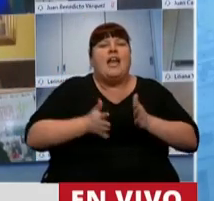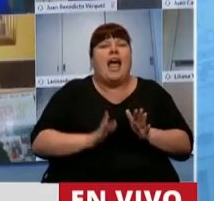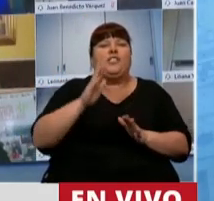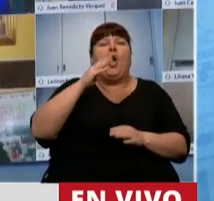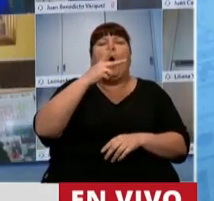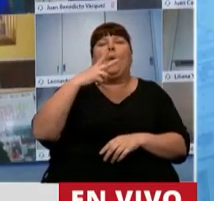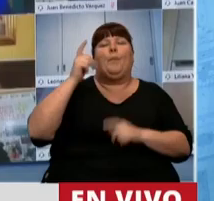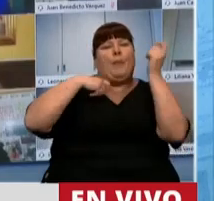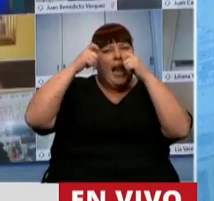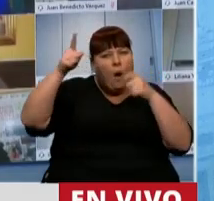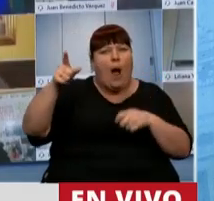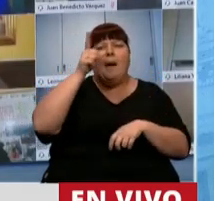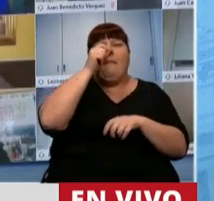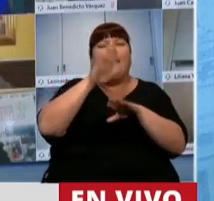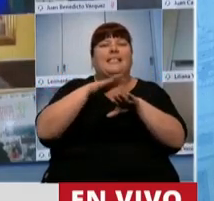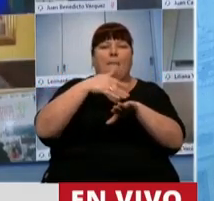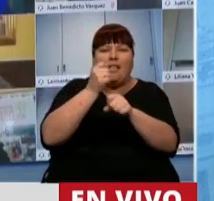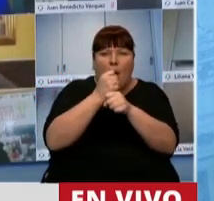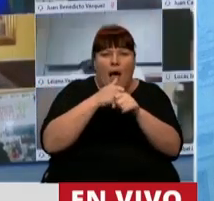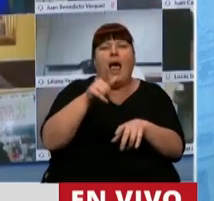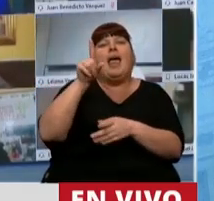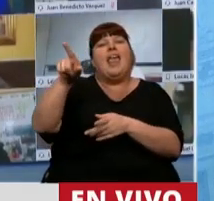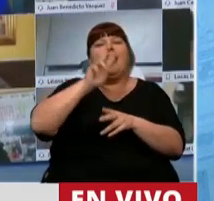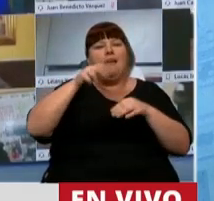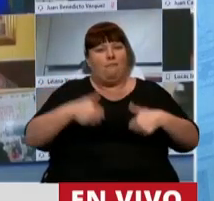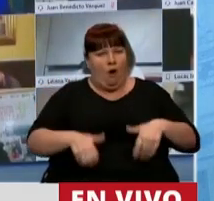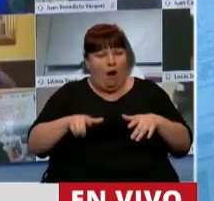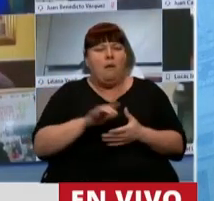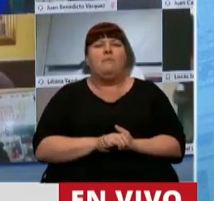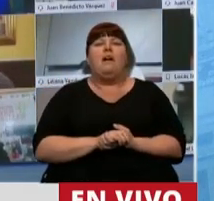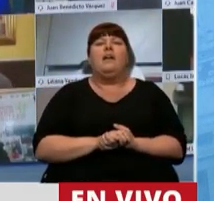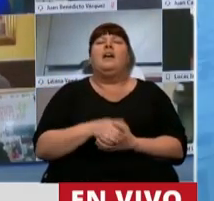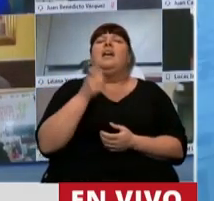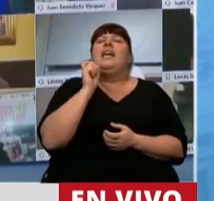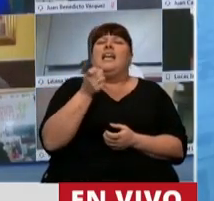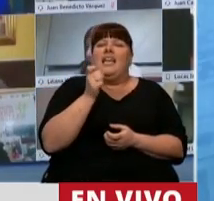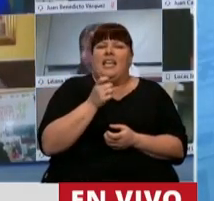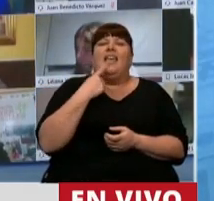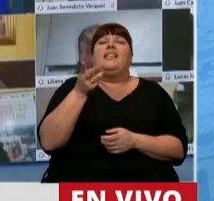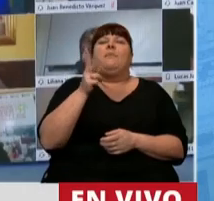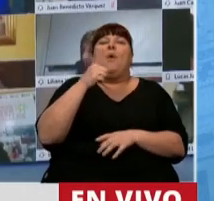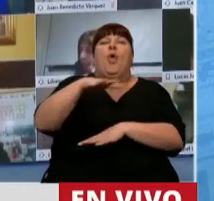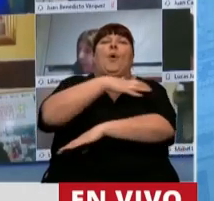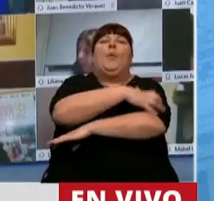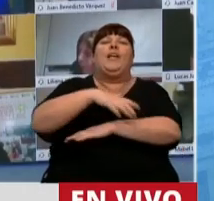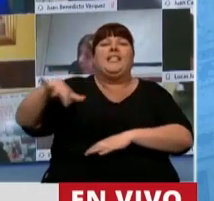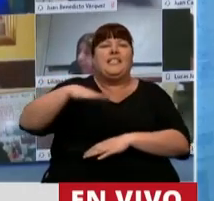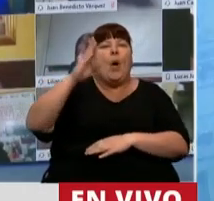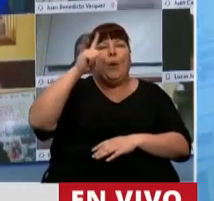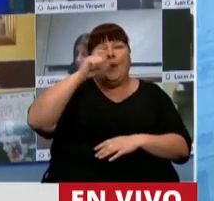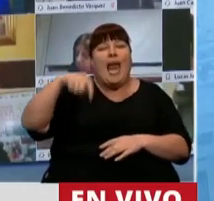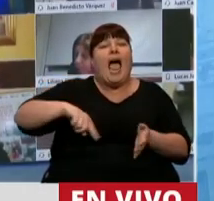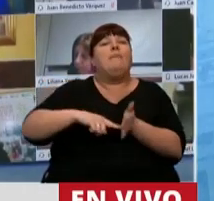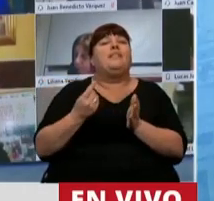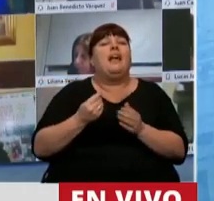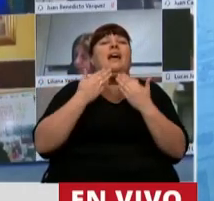Villa Rica, Paraguay, hijo de un zapatero y de una empleada doméstica. ¿Quién le sacó la oportunidad de vivir en esa villa, en el Bajo Belgrano, en la Ciudad de